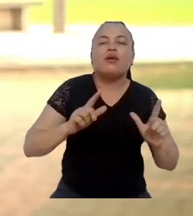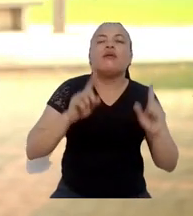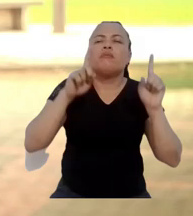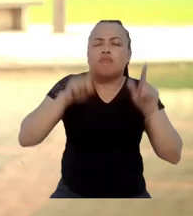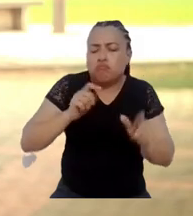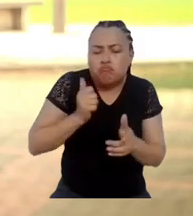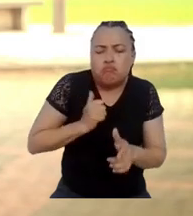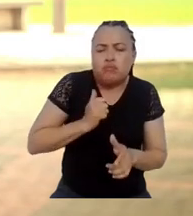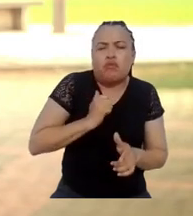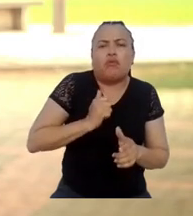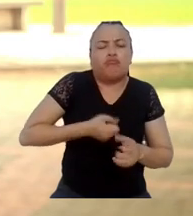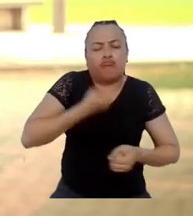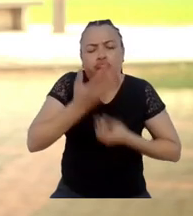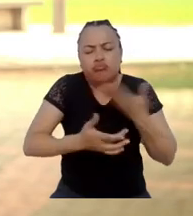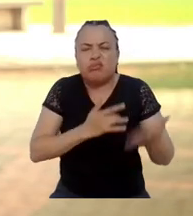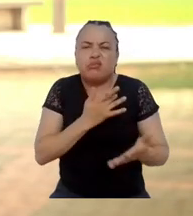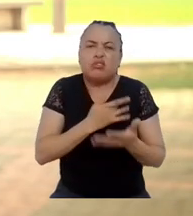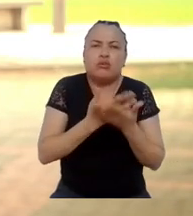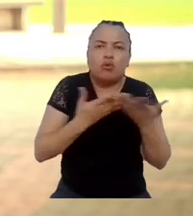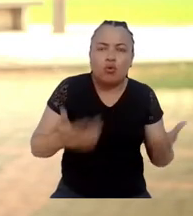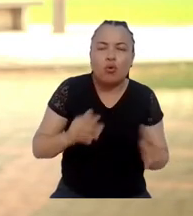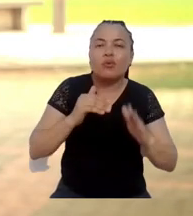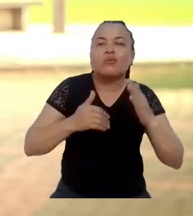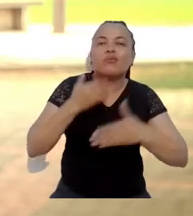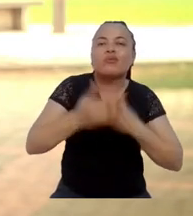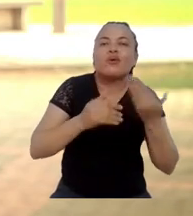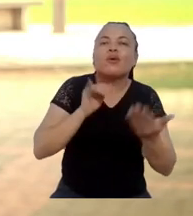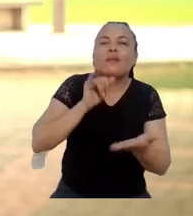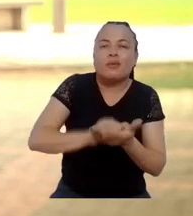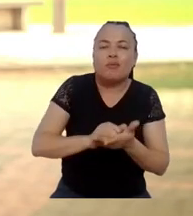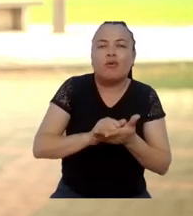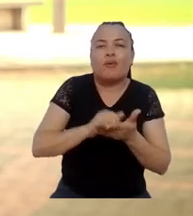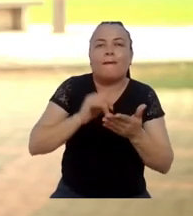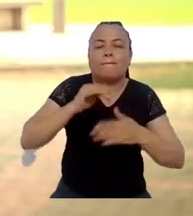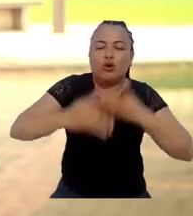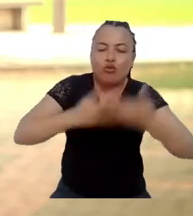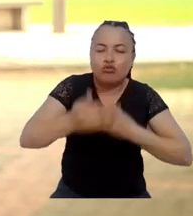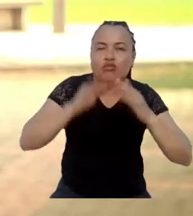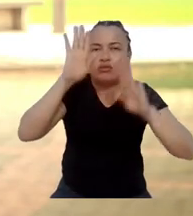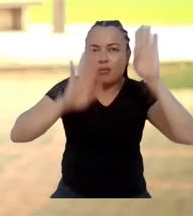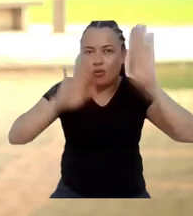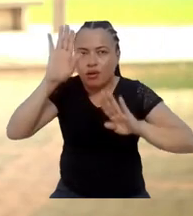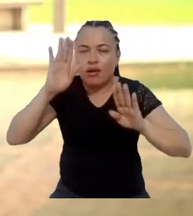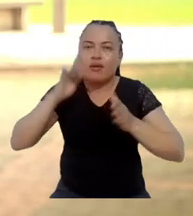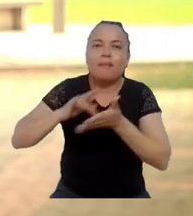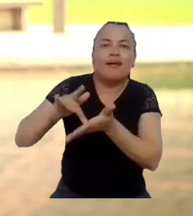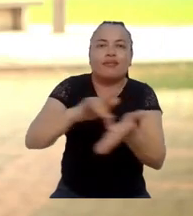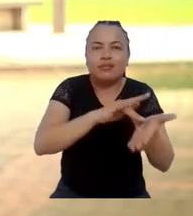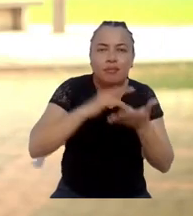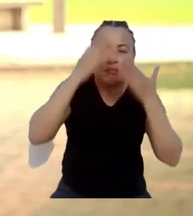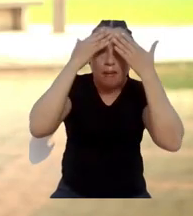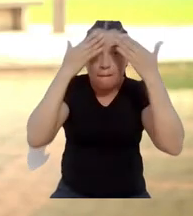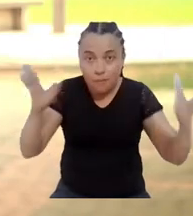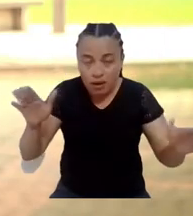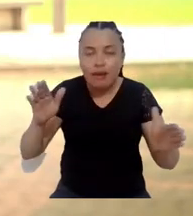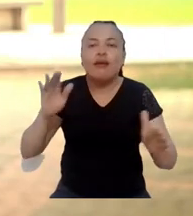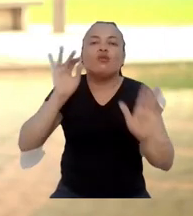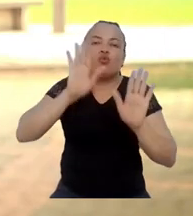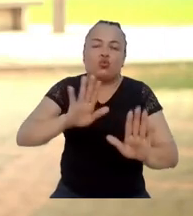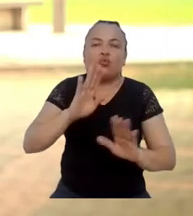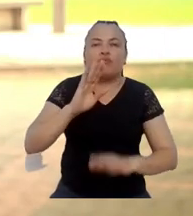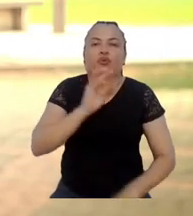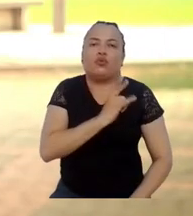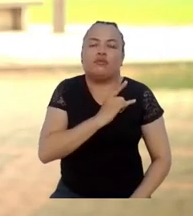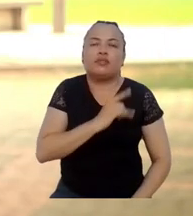opiniones frente a el proceso democrático y participativo que se surte en el armam mat sin embargo en la